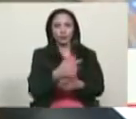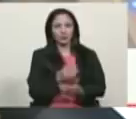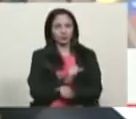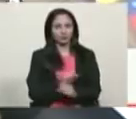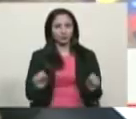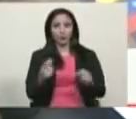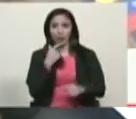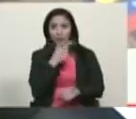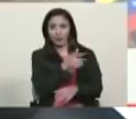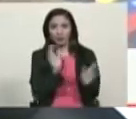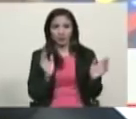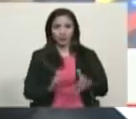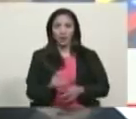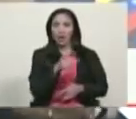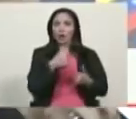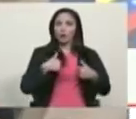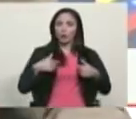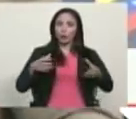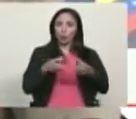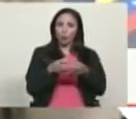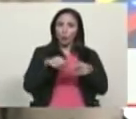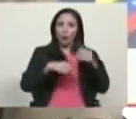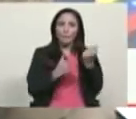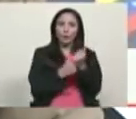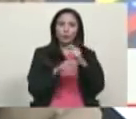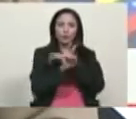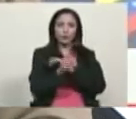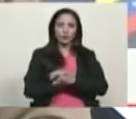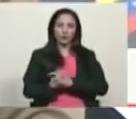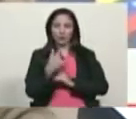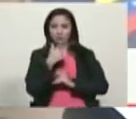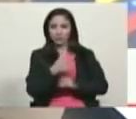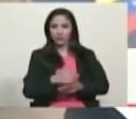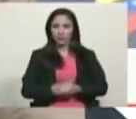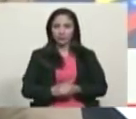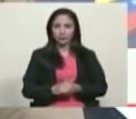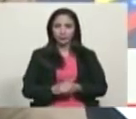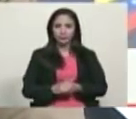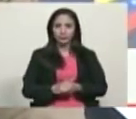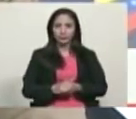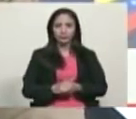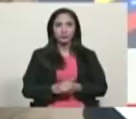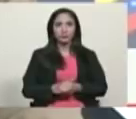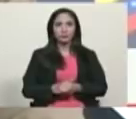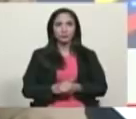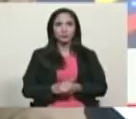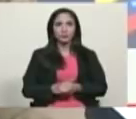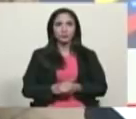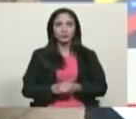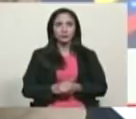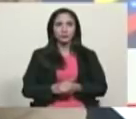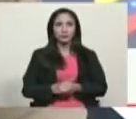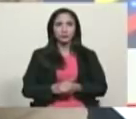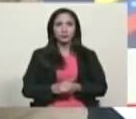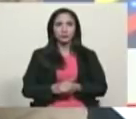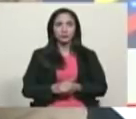Ellos lo dicen, ellos son el equipo Venezuela. Y ellos sienten, dado